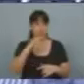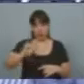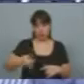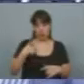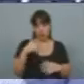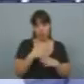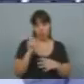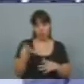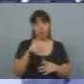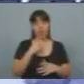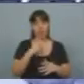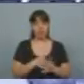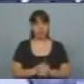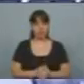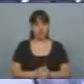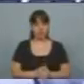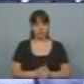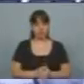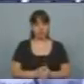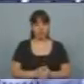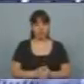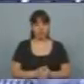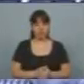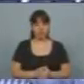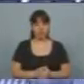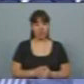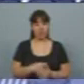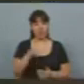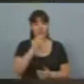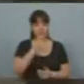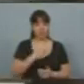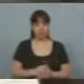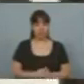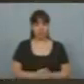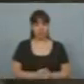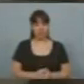Pavo. Creo que con los latinoamericanos tuvimos el testimonio de la mañana, sí, el que todos buscaban. La palabra, ¿no?